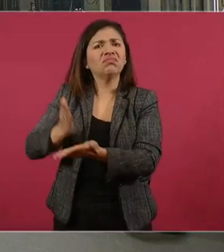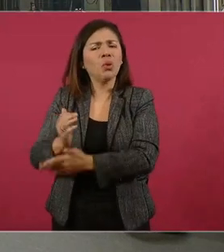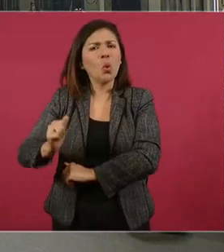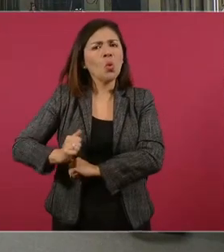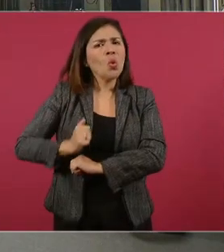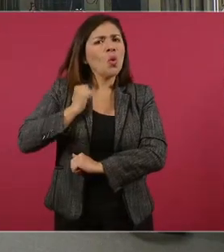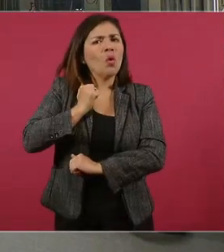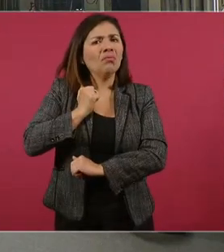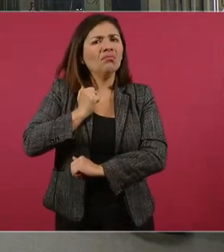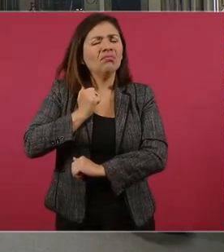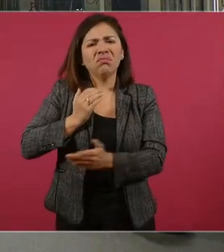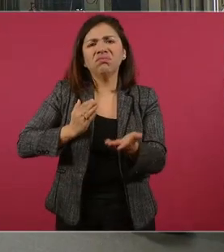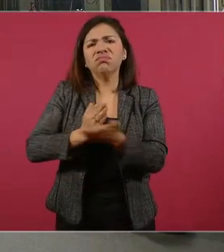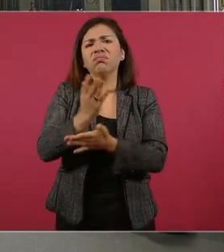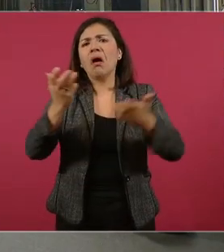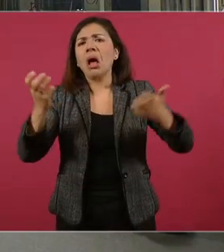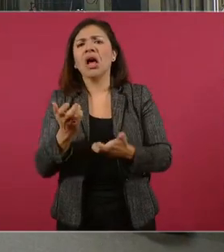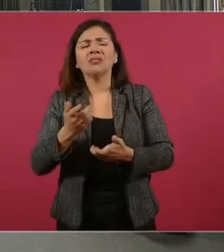hacían lo que les daba la gana.